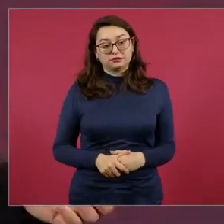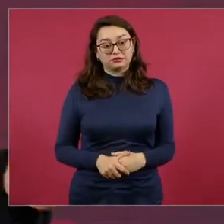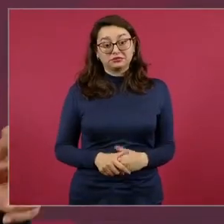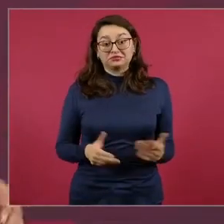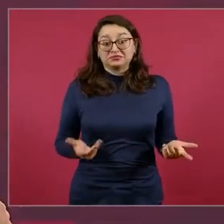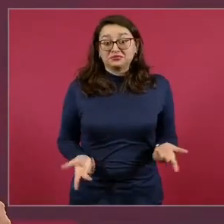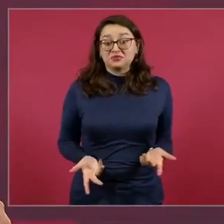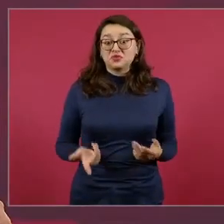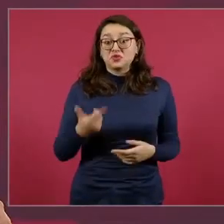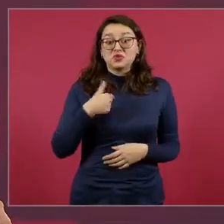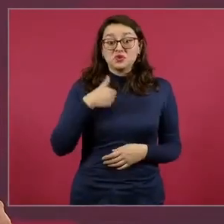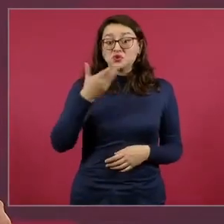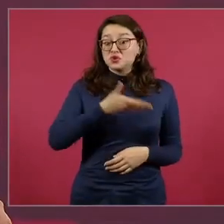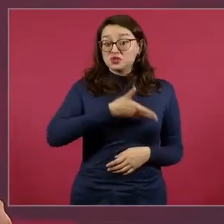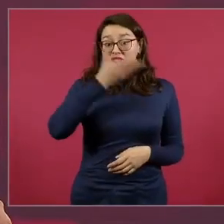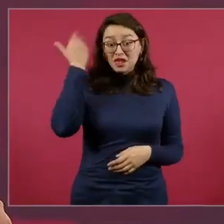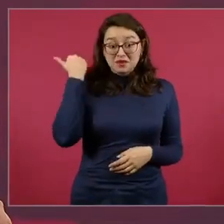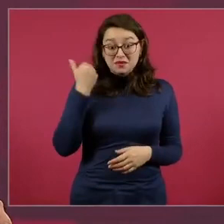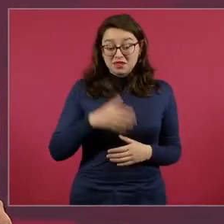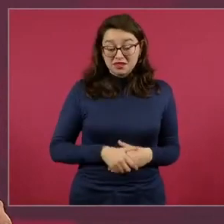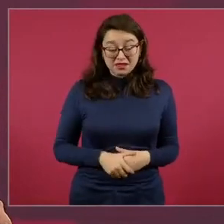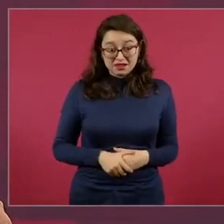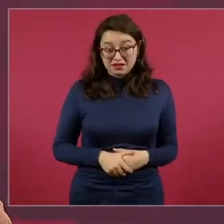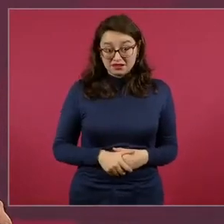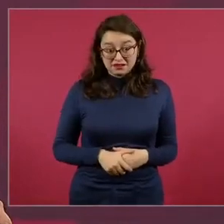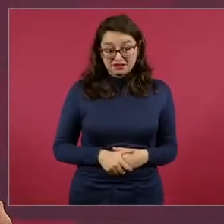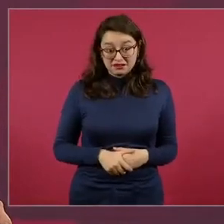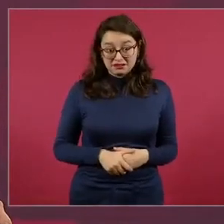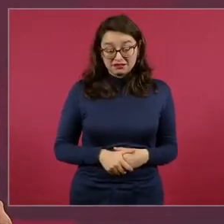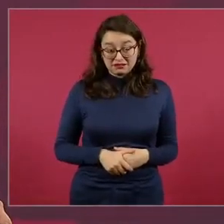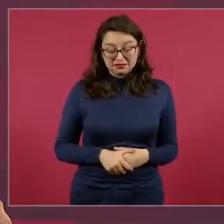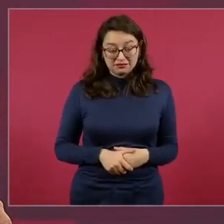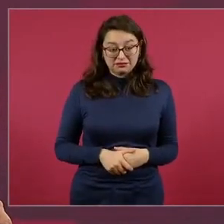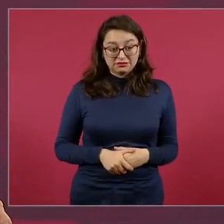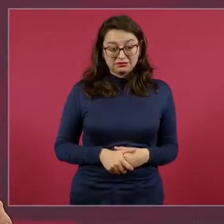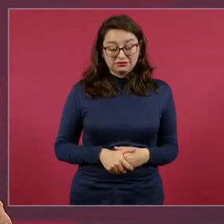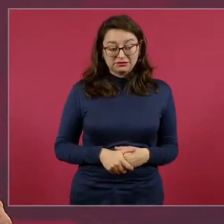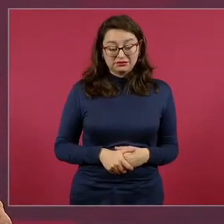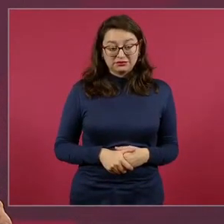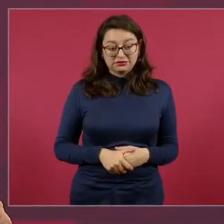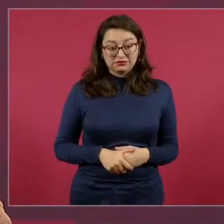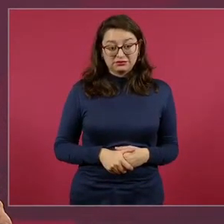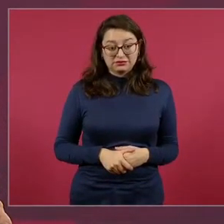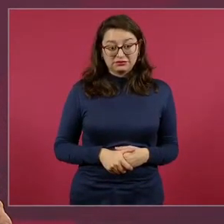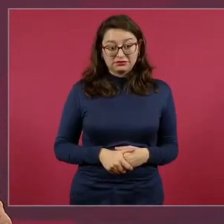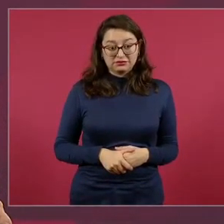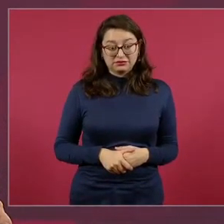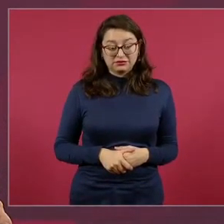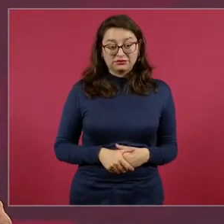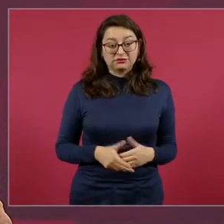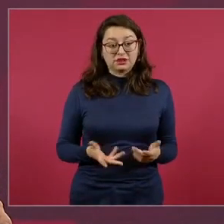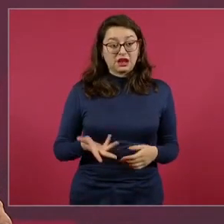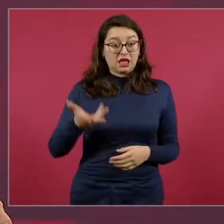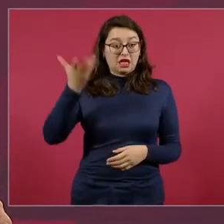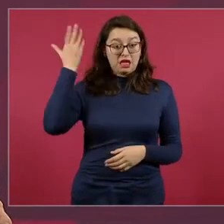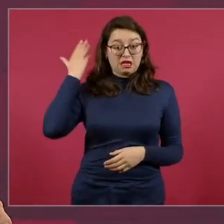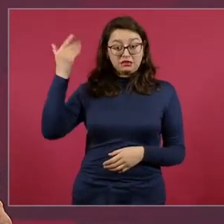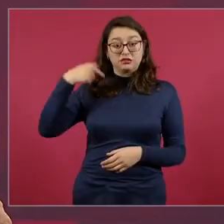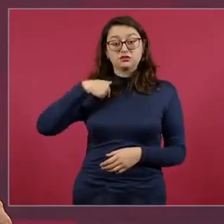tampoco sabía. Ya les platiqué una vez que era yo jefe de